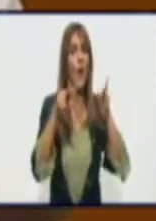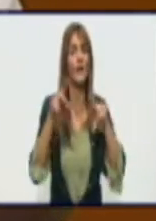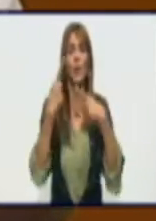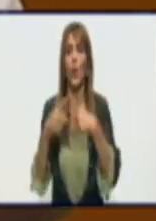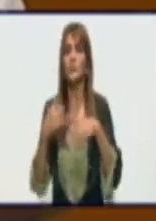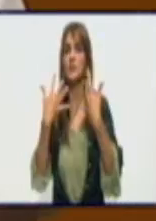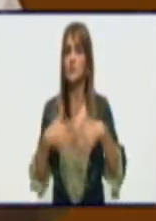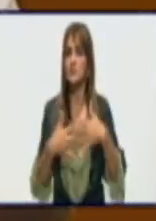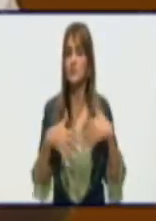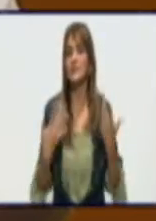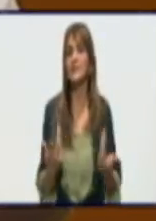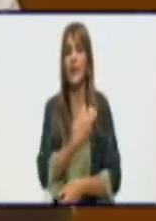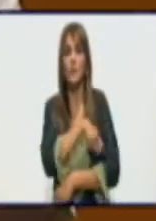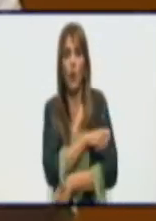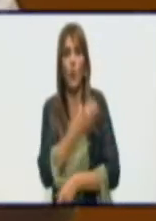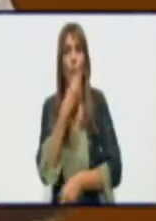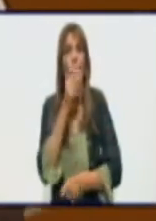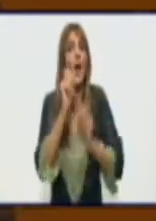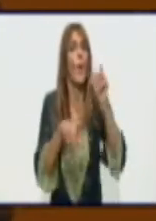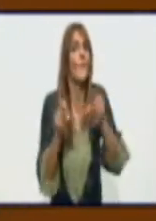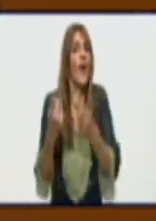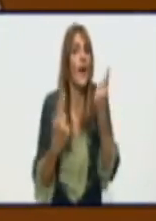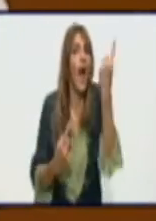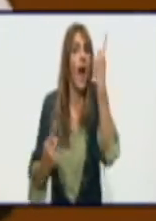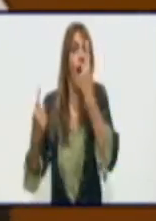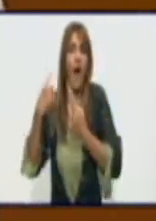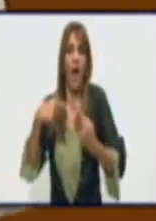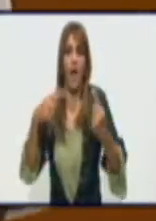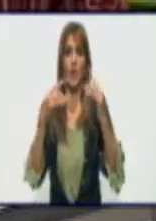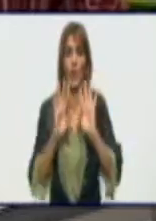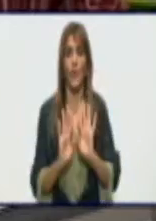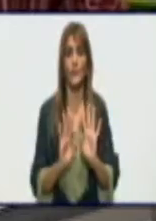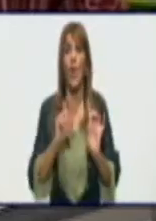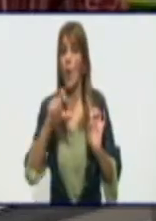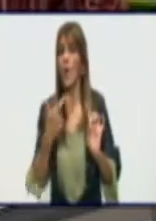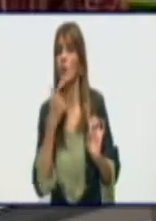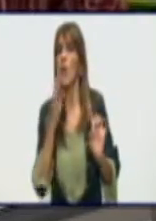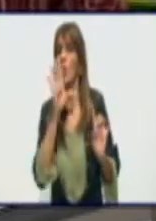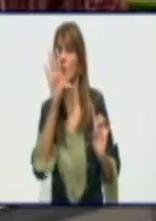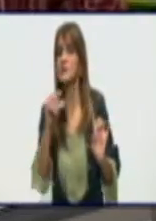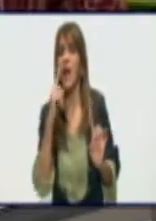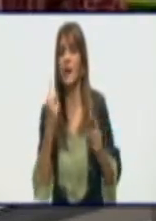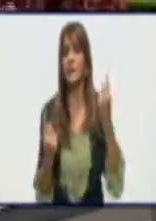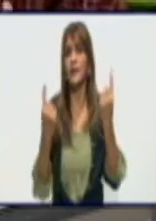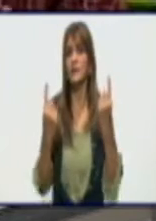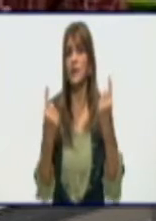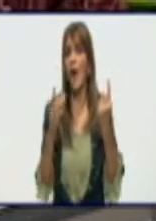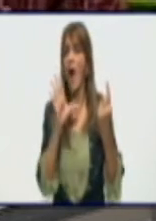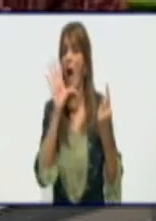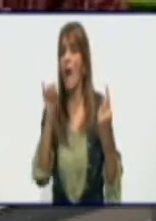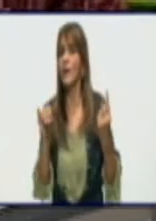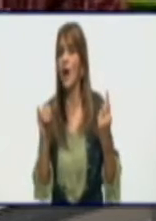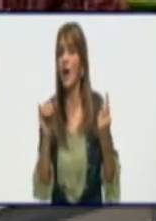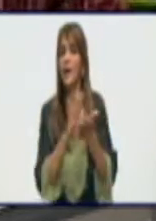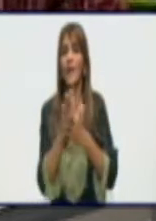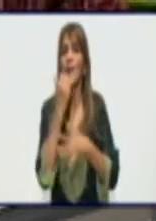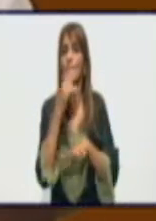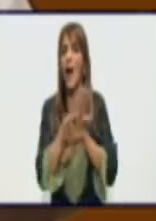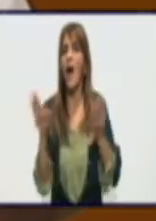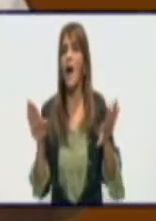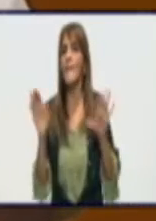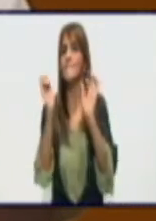donde adquirir algo que sirva para su alimentación y mejorar. Cuando hablamos de alguna alternativa, ¿nos limitamos solo al pan de maíz? En